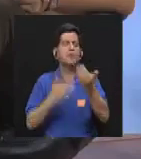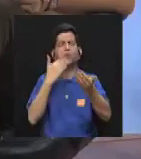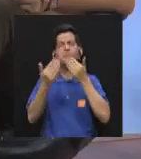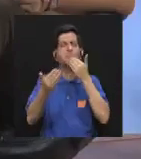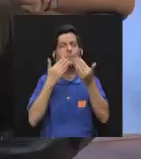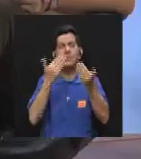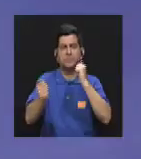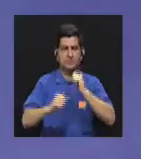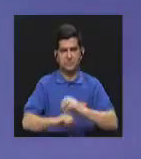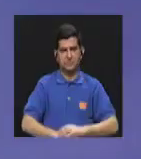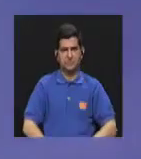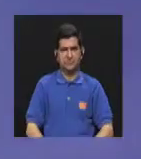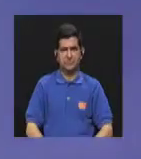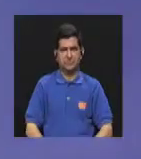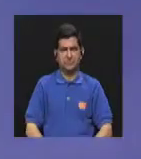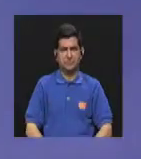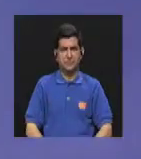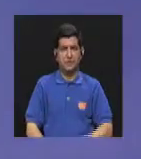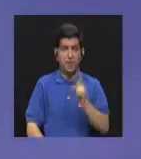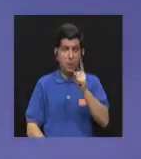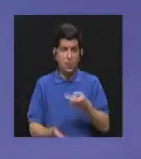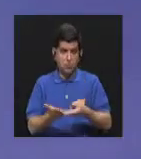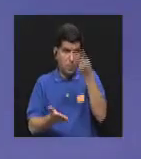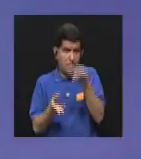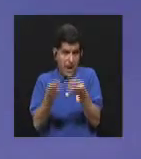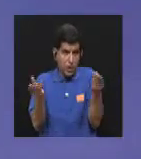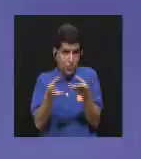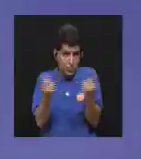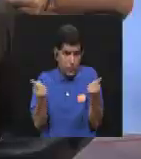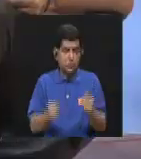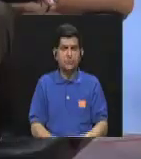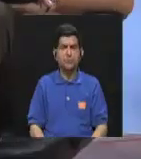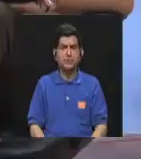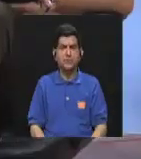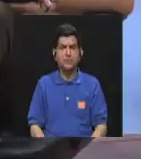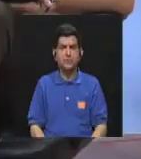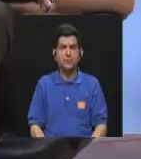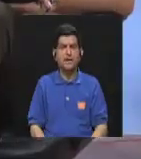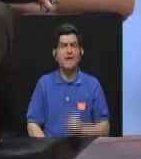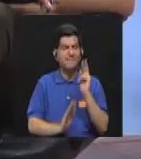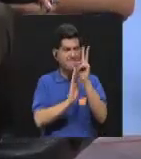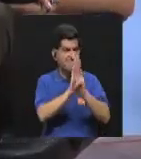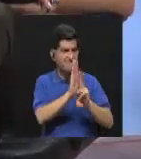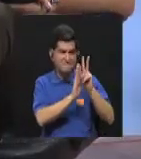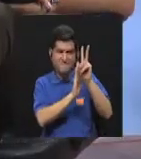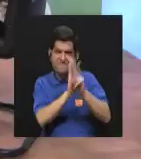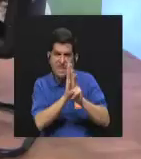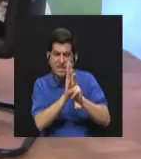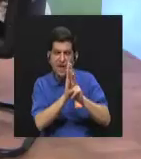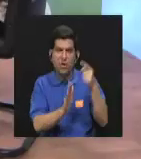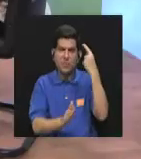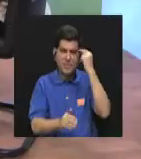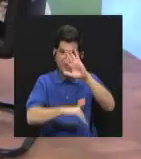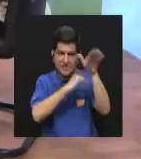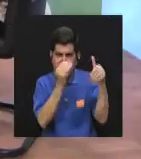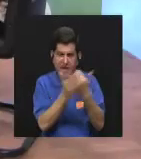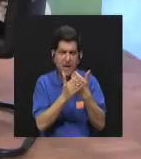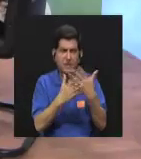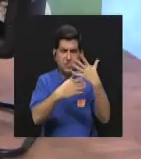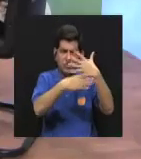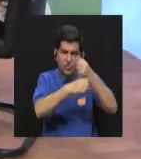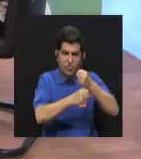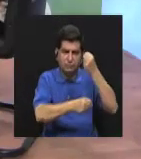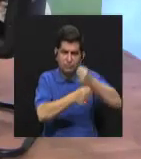tenemos que agradecerlo. Claro. Es así. El tiempo, un valor de producción, sí, en este caso. Y es que, digamos, el video contemplaba toda